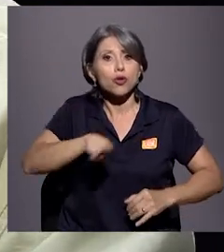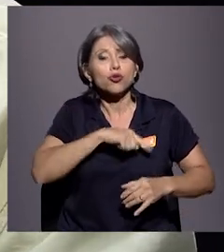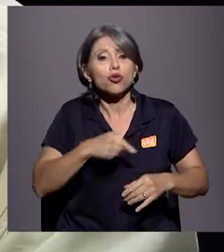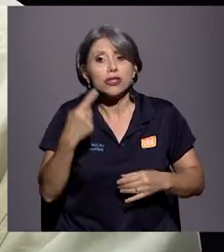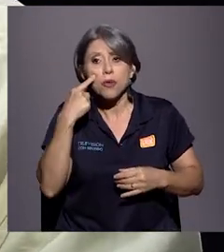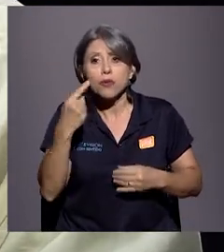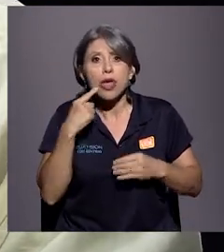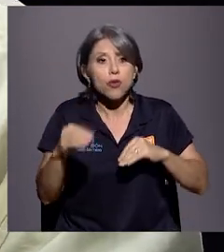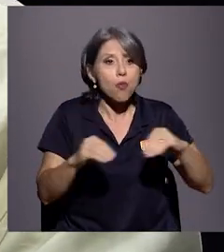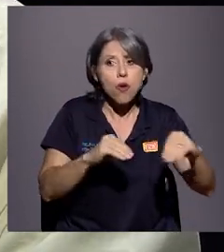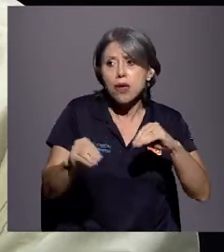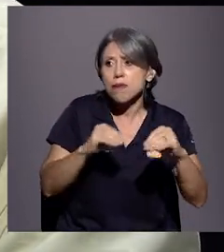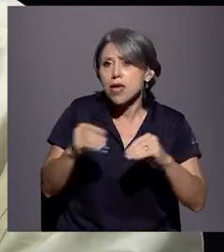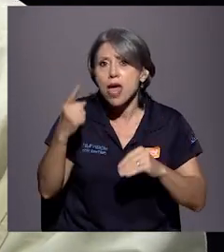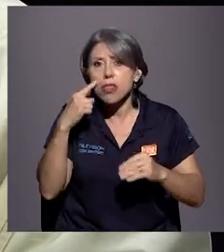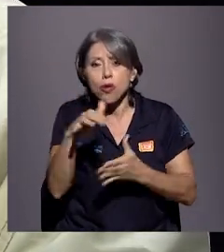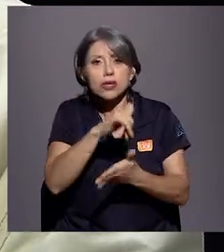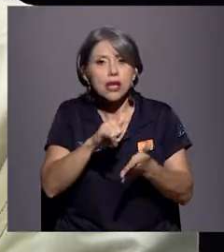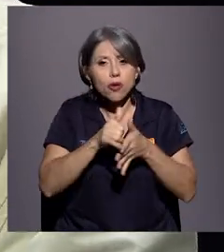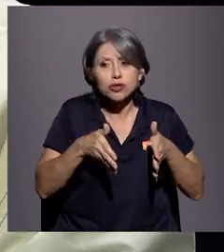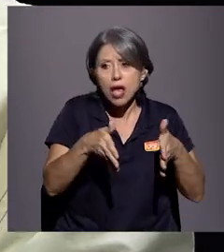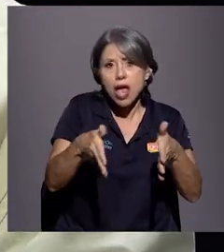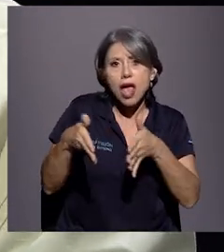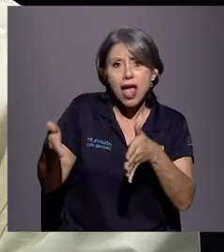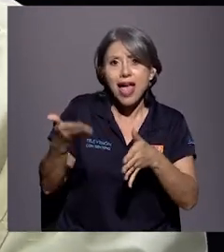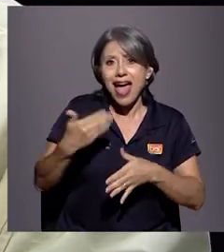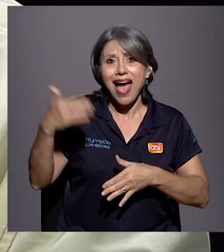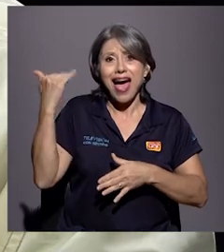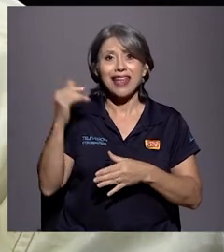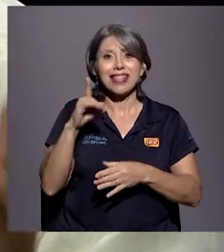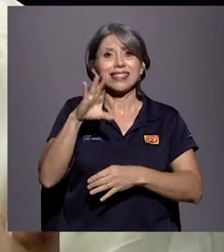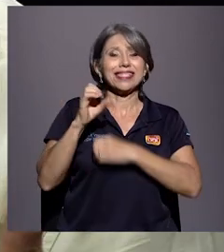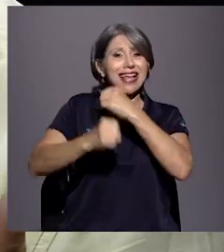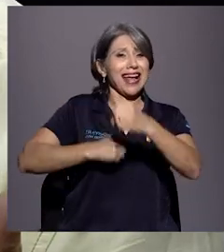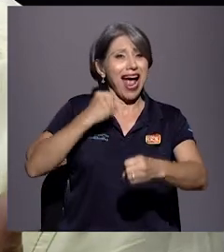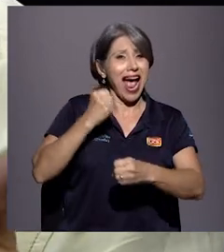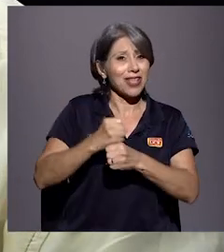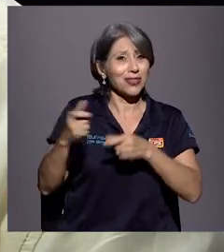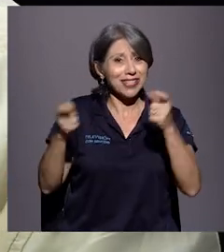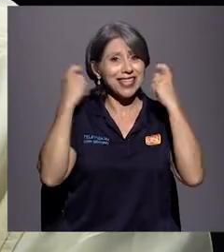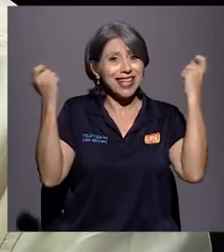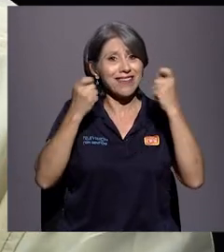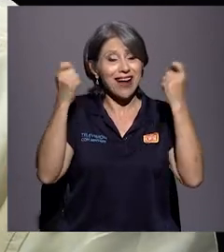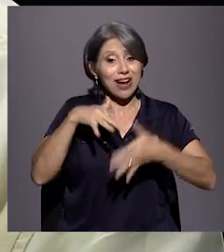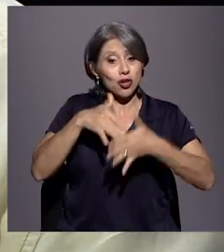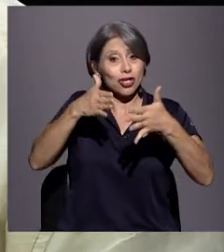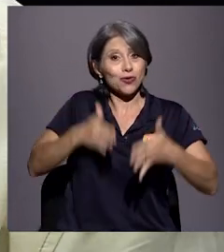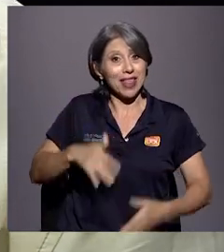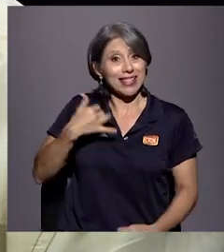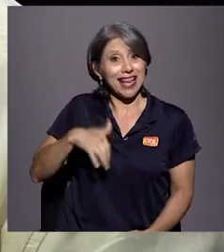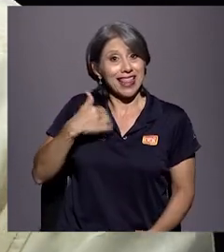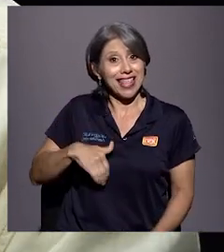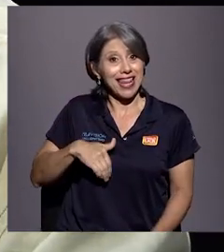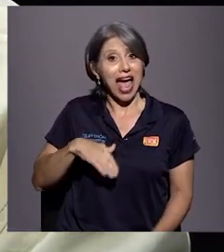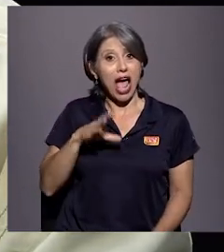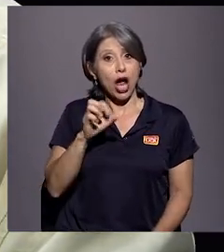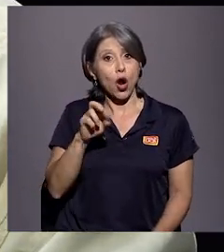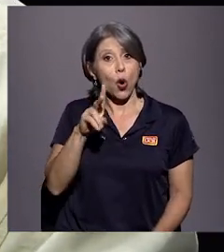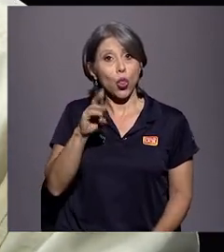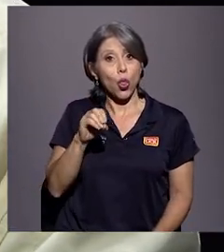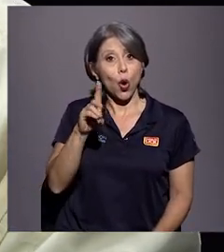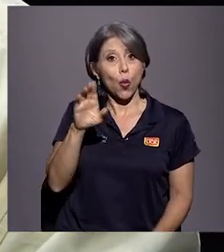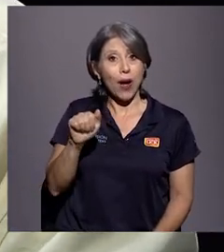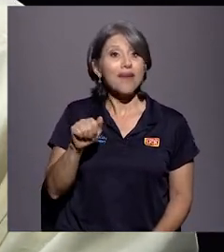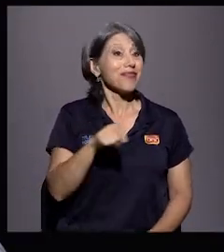el movimiento de San José, que era en el centenario del movimiento de los estudiantes de Córdoba en Argentina de 1918.